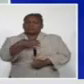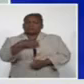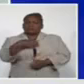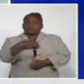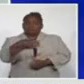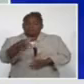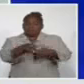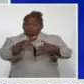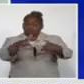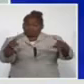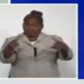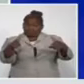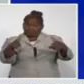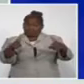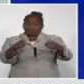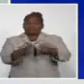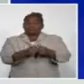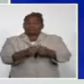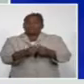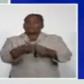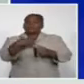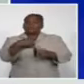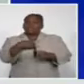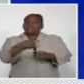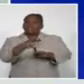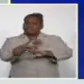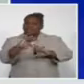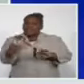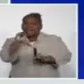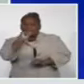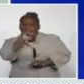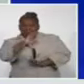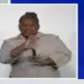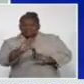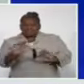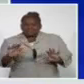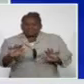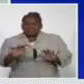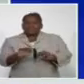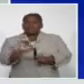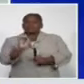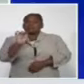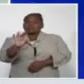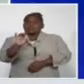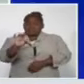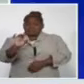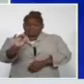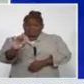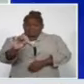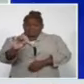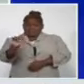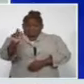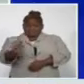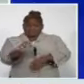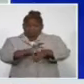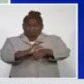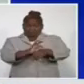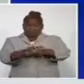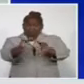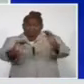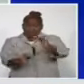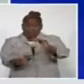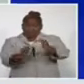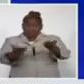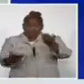transmisión que tienen que acabar de cerrarlo. Pero de todas formas, 15 casos ayer menos es importante. La